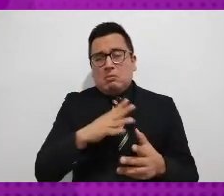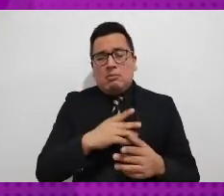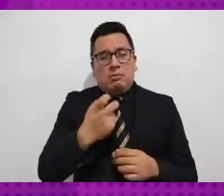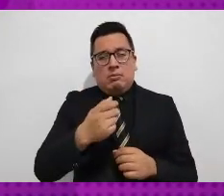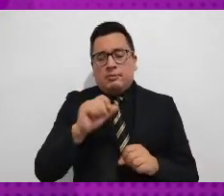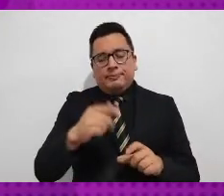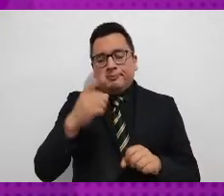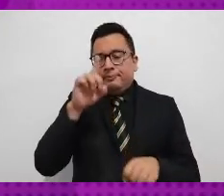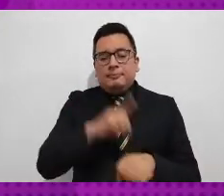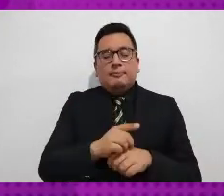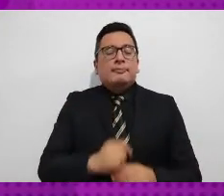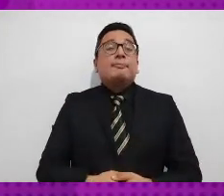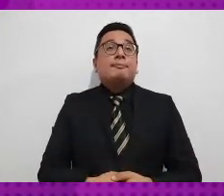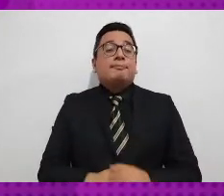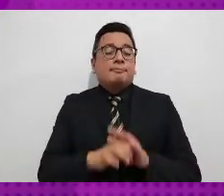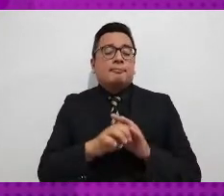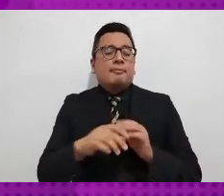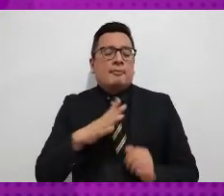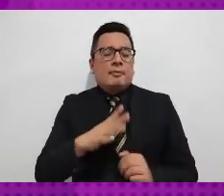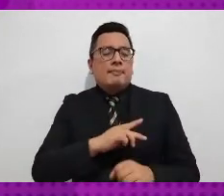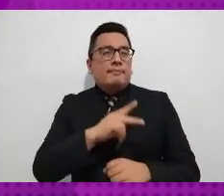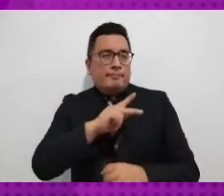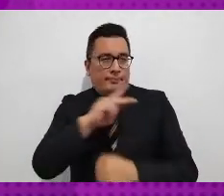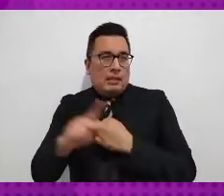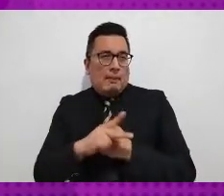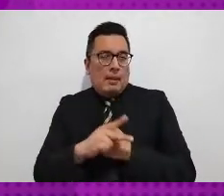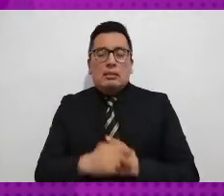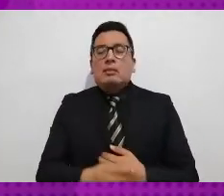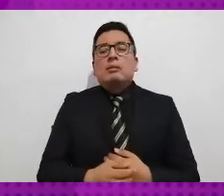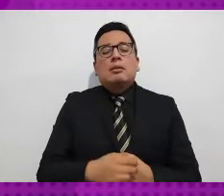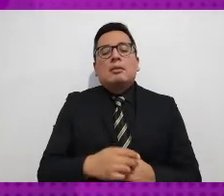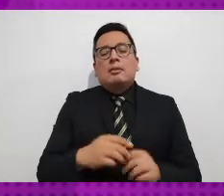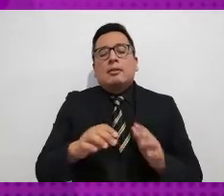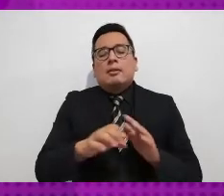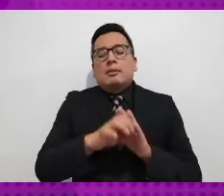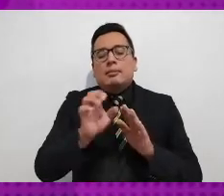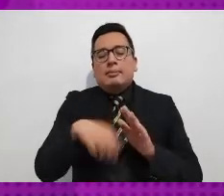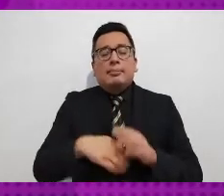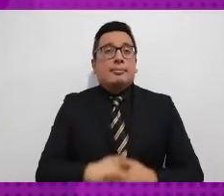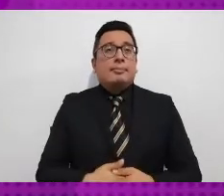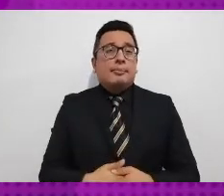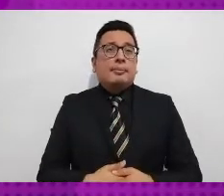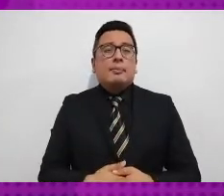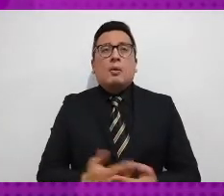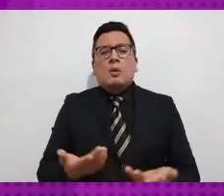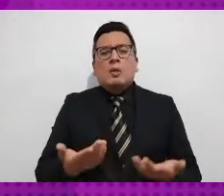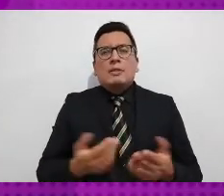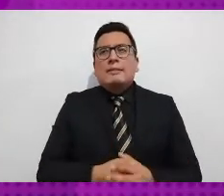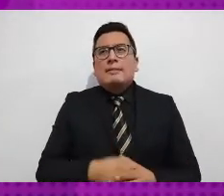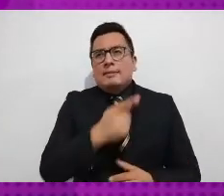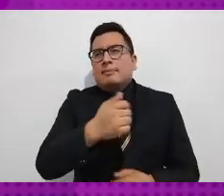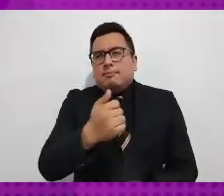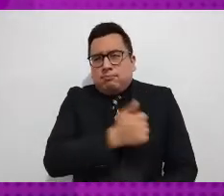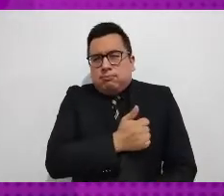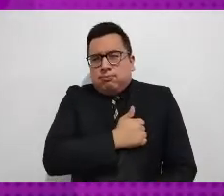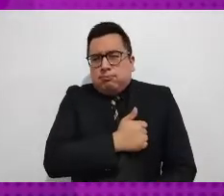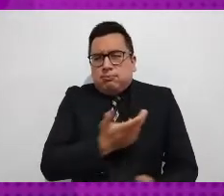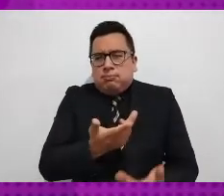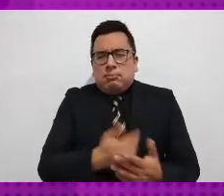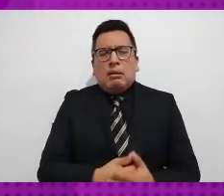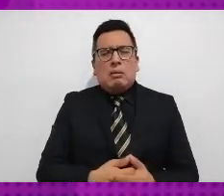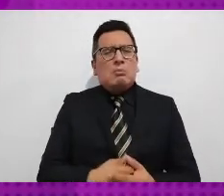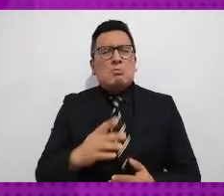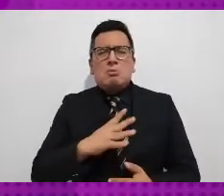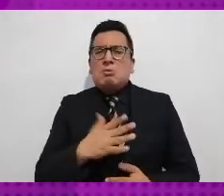democráticos tienen sus celebraciones, hay algunos donde participan hasta primeros ministros, el caso de Canadá. Es muy común que Justin Trudeau, que es el primer